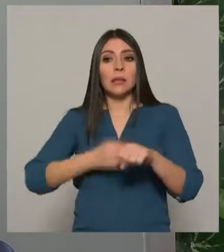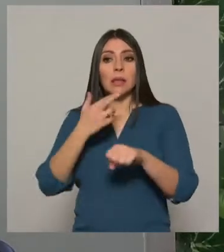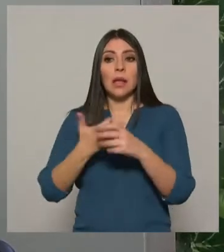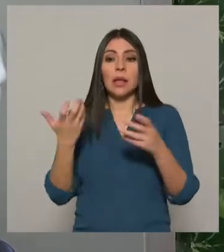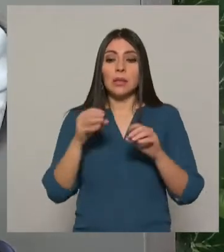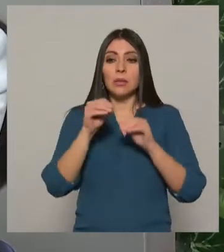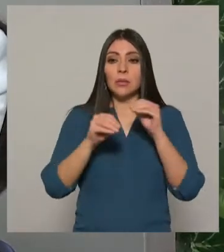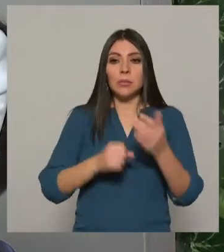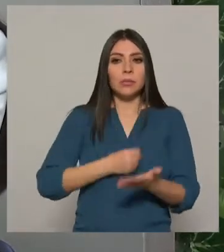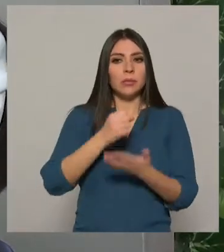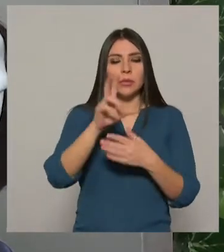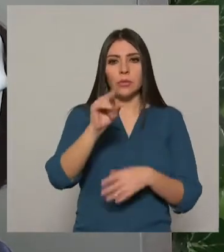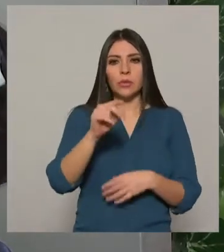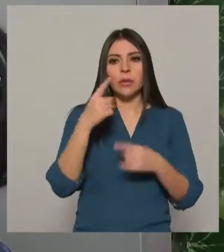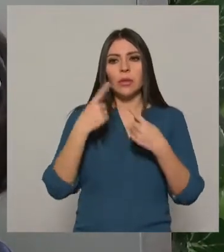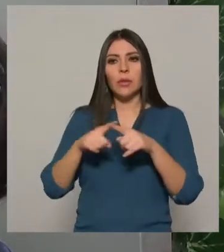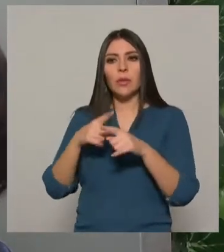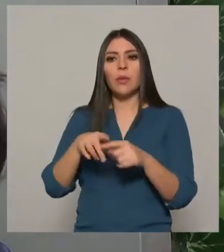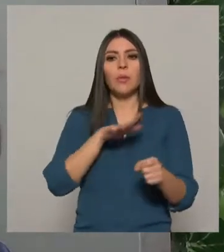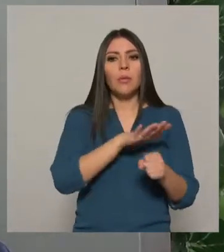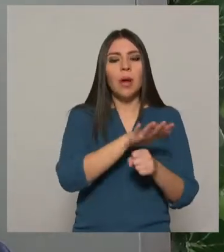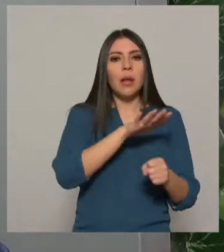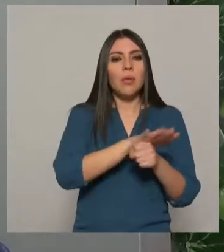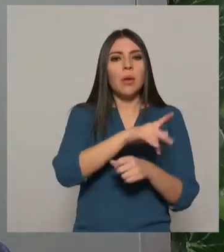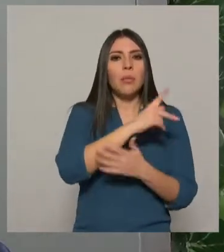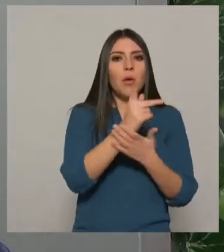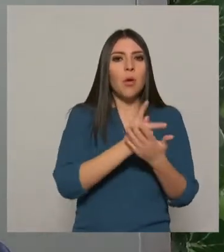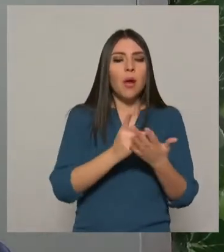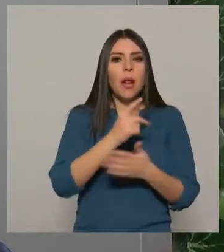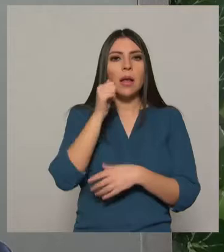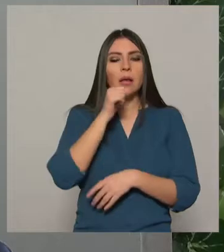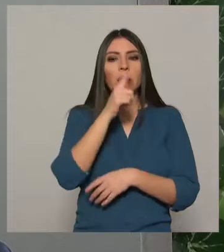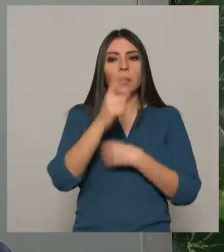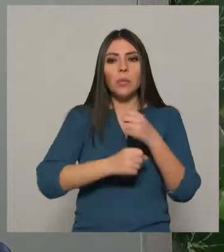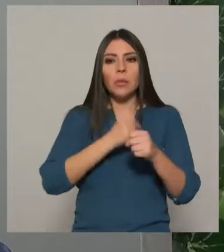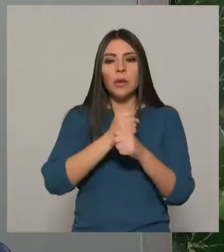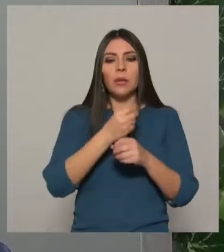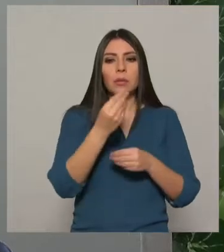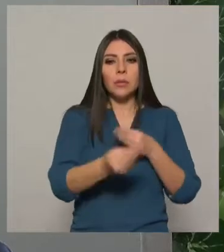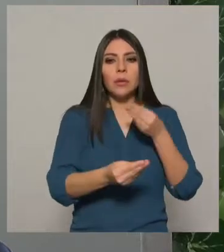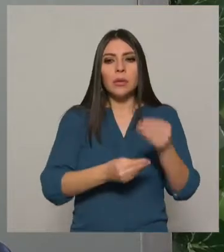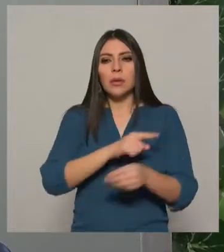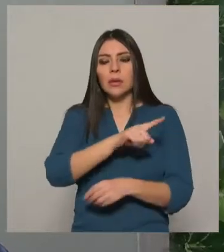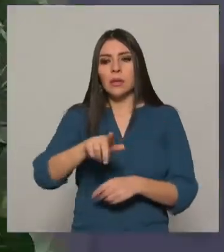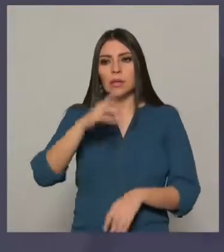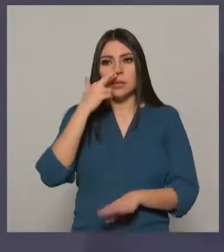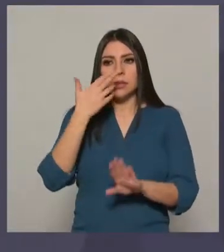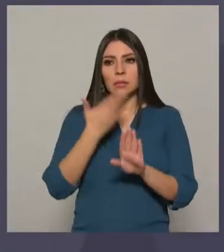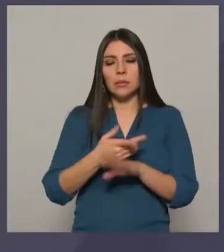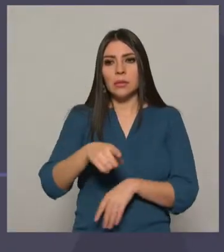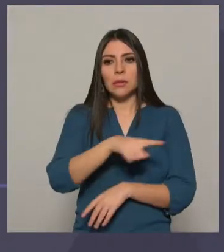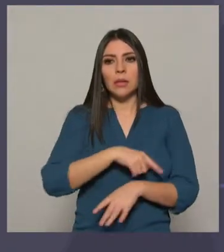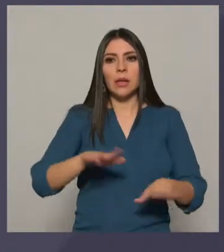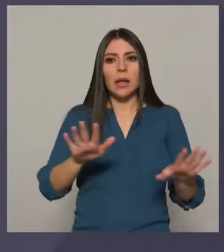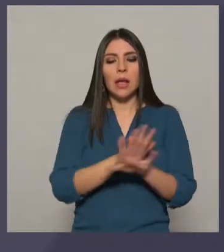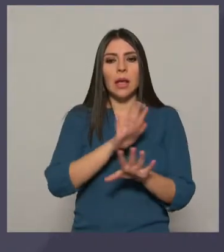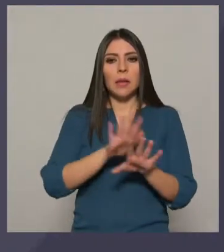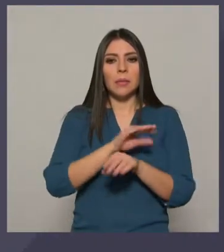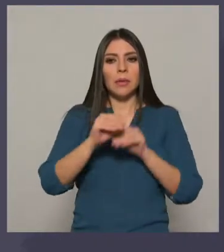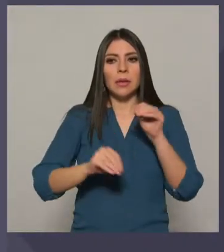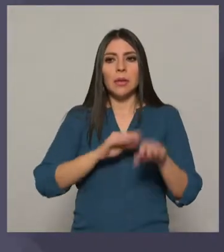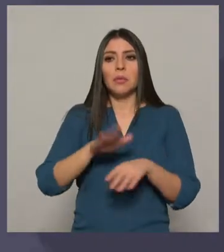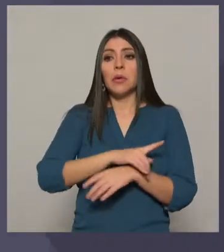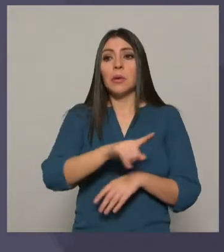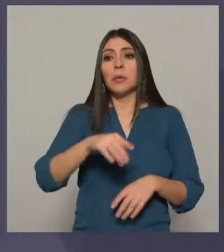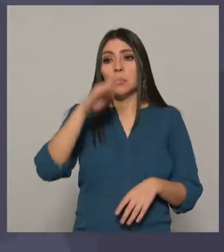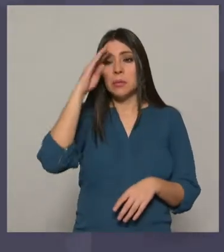presupuesto. Son programas operativos anuales que se van presentando y es labor de nosotros cambiar esa normatividad. ¿Por qué? Porque no somos